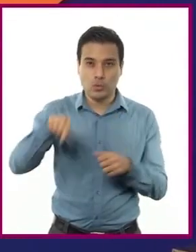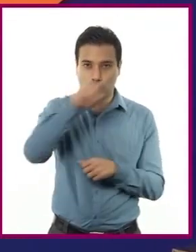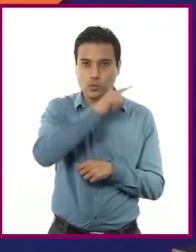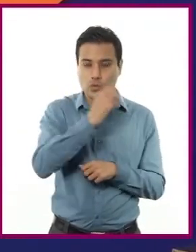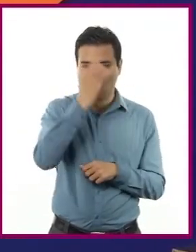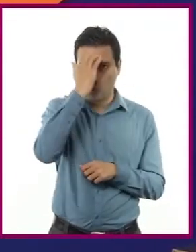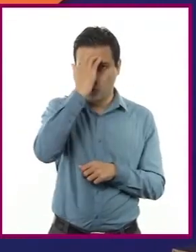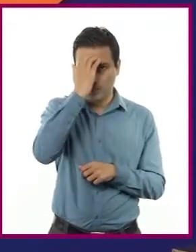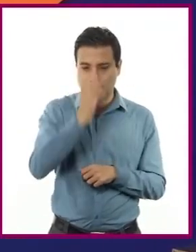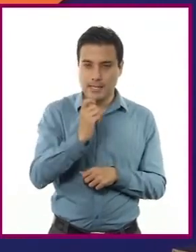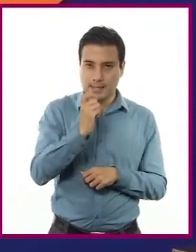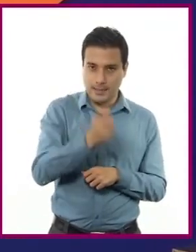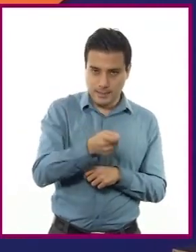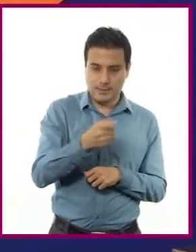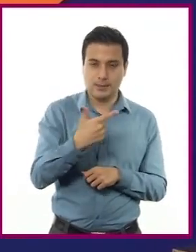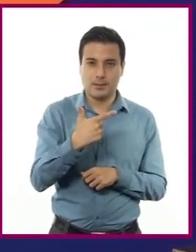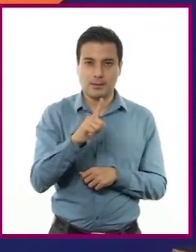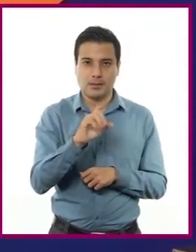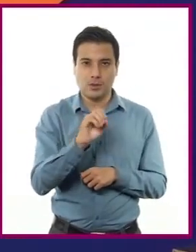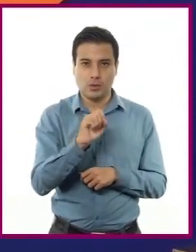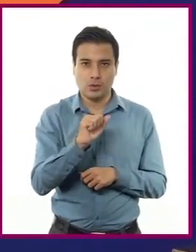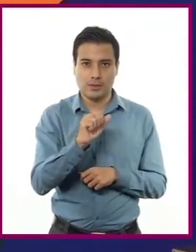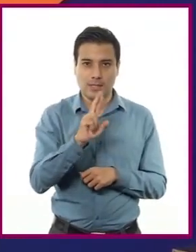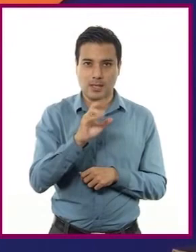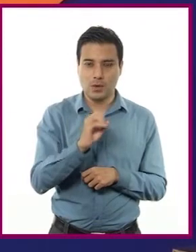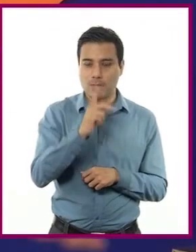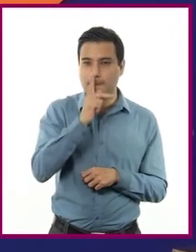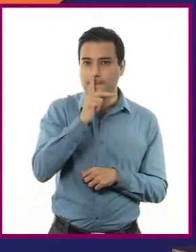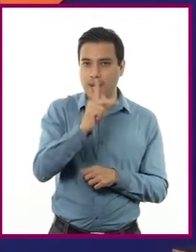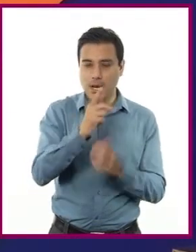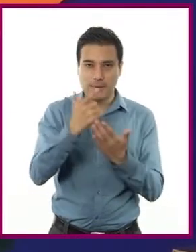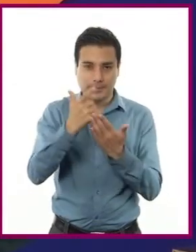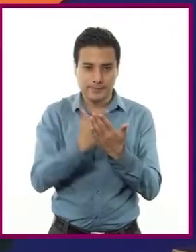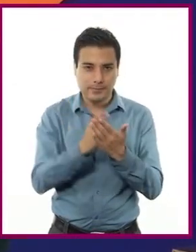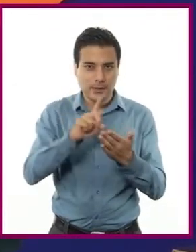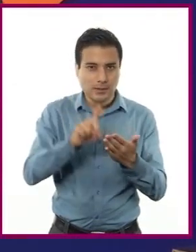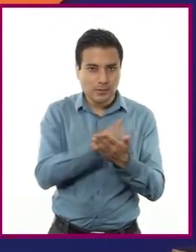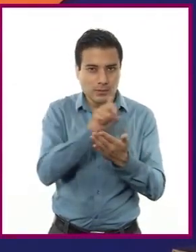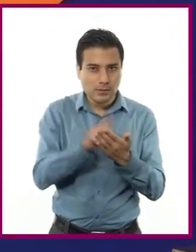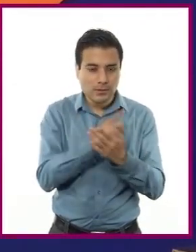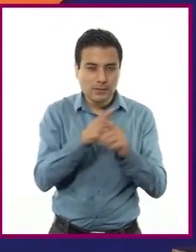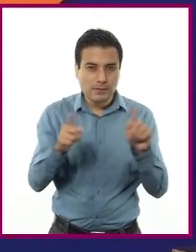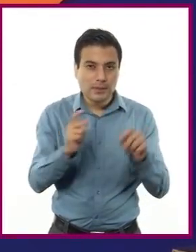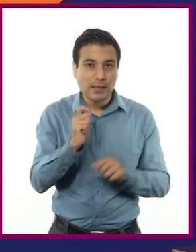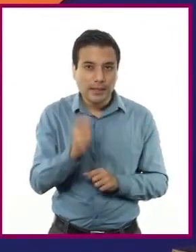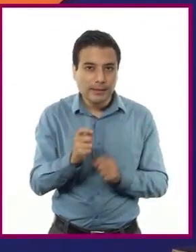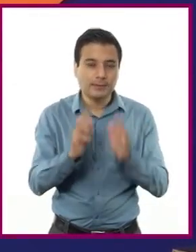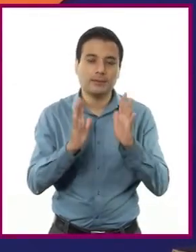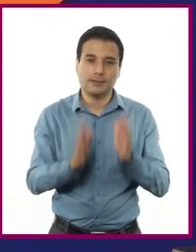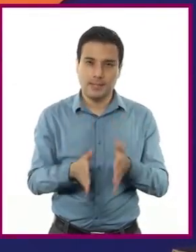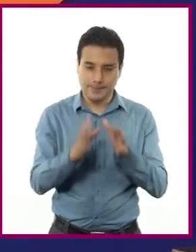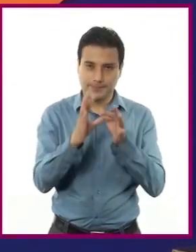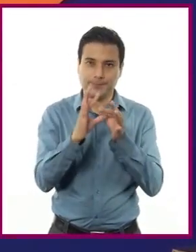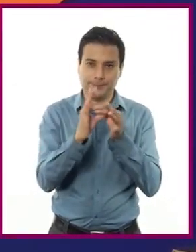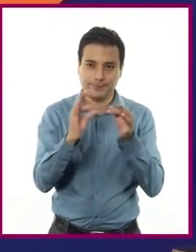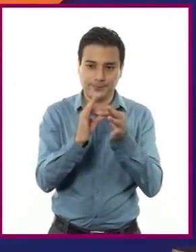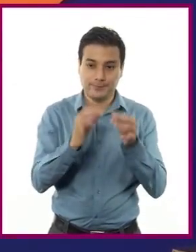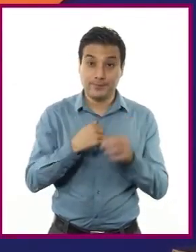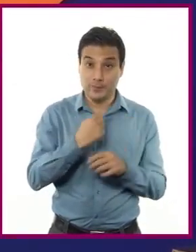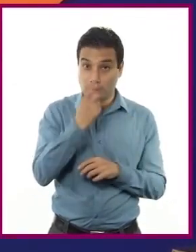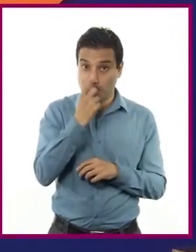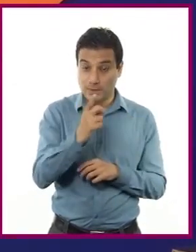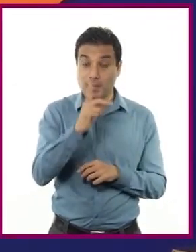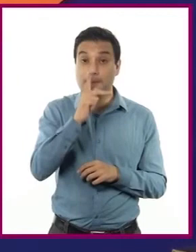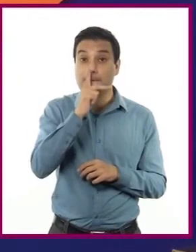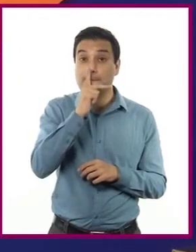los glosarios, cómo se estructuran y qué los distingue de un diccionario. Identificamos que los glosarios van